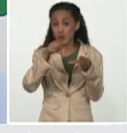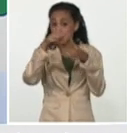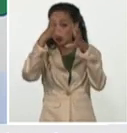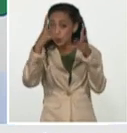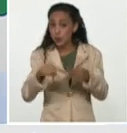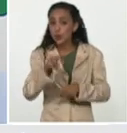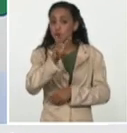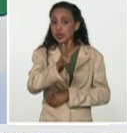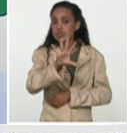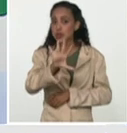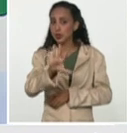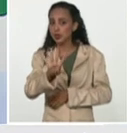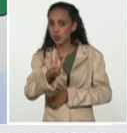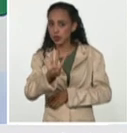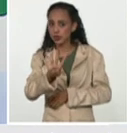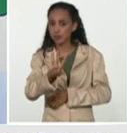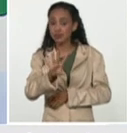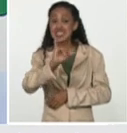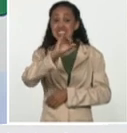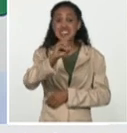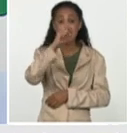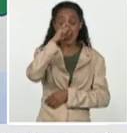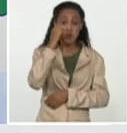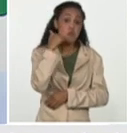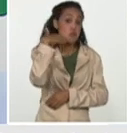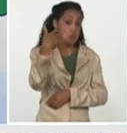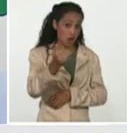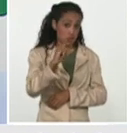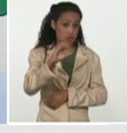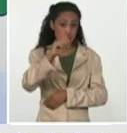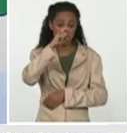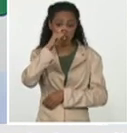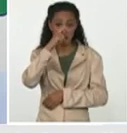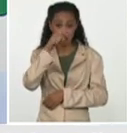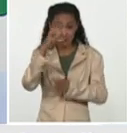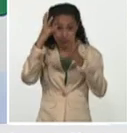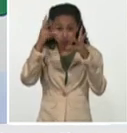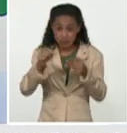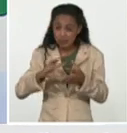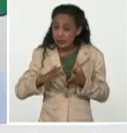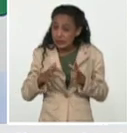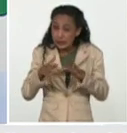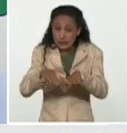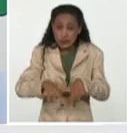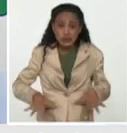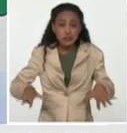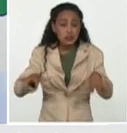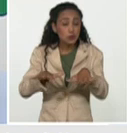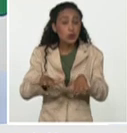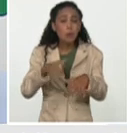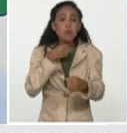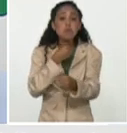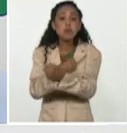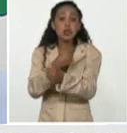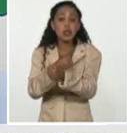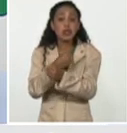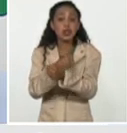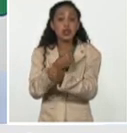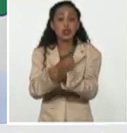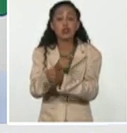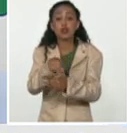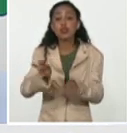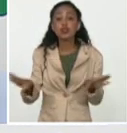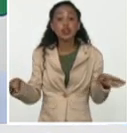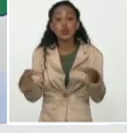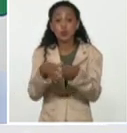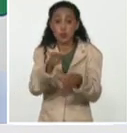384, y en el de 60 y más, con lo complejo que es y el riesgo que tiene este grupo de